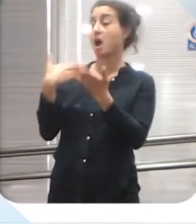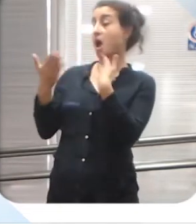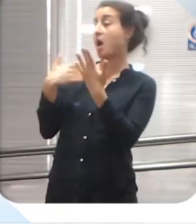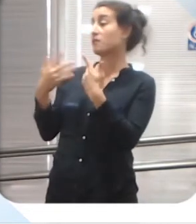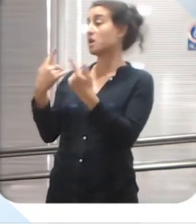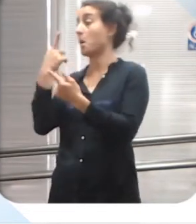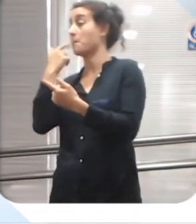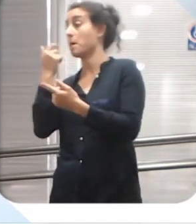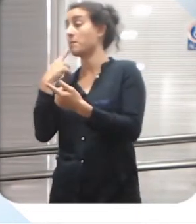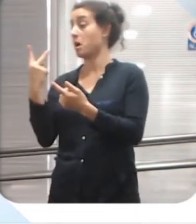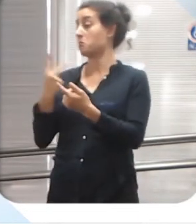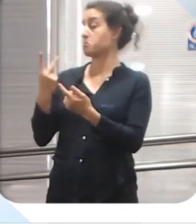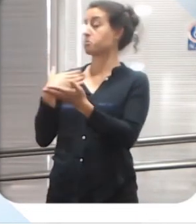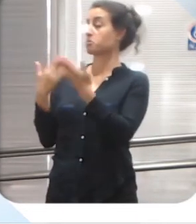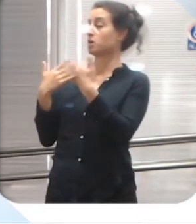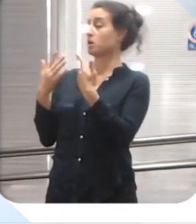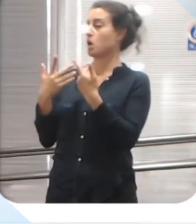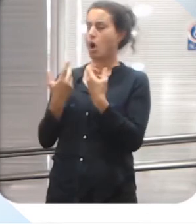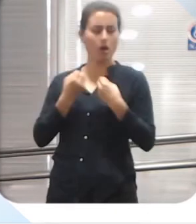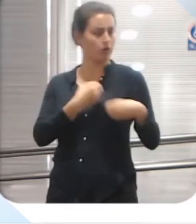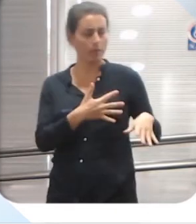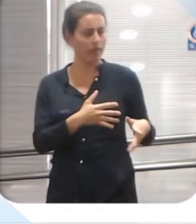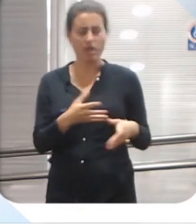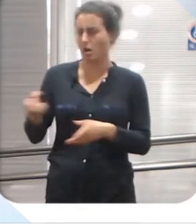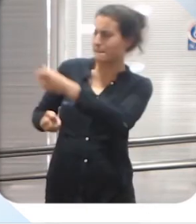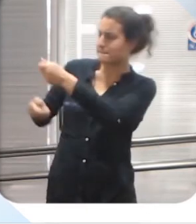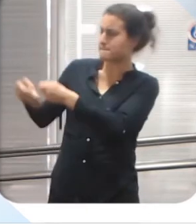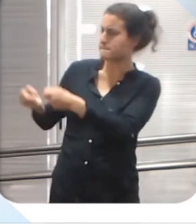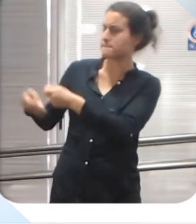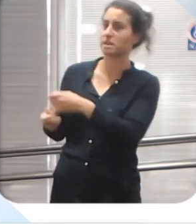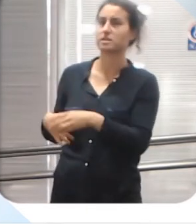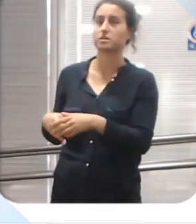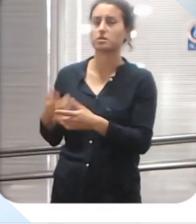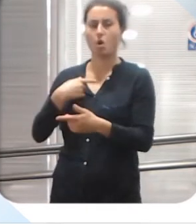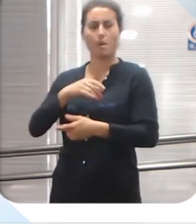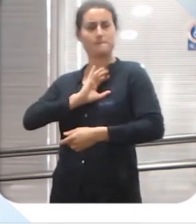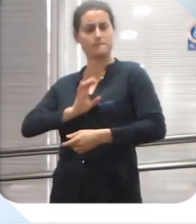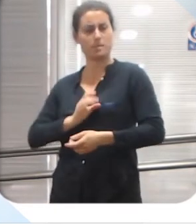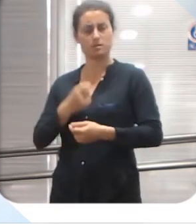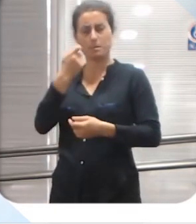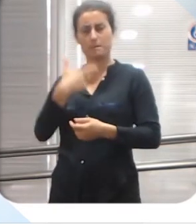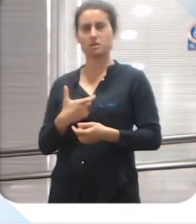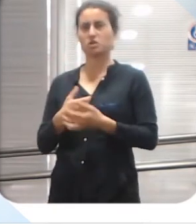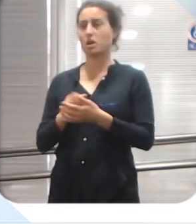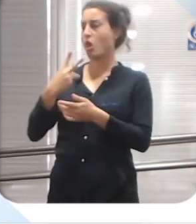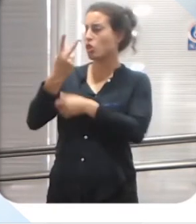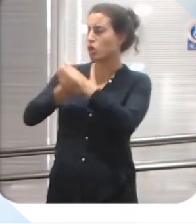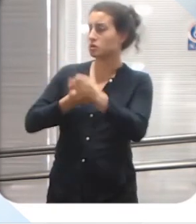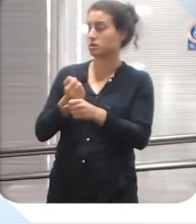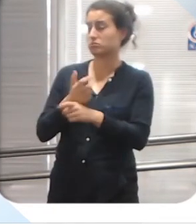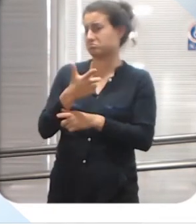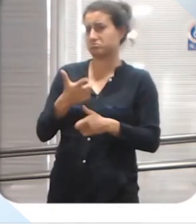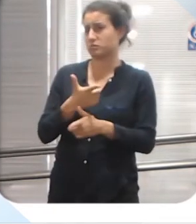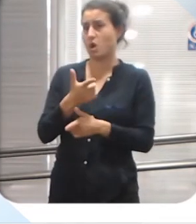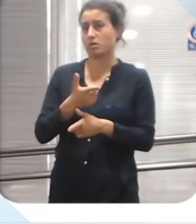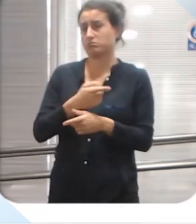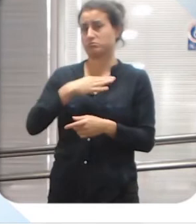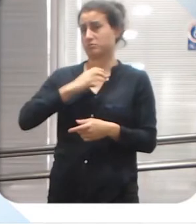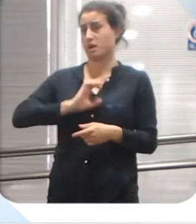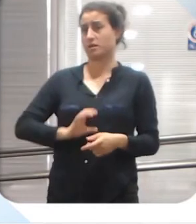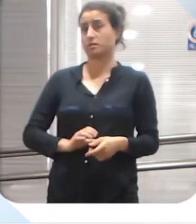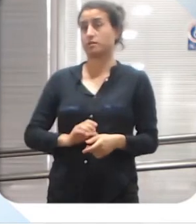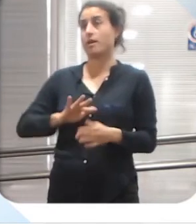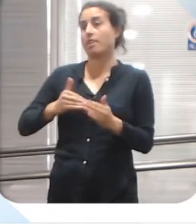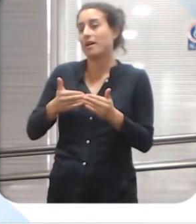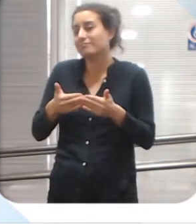el papá o con otra persona. Dice, no me deja, me tironea de la ropa. ¿Tiene una personalidad? No, a los 2 años no tiene personalidad.